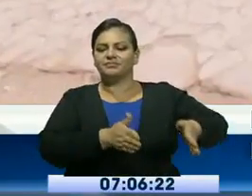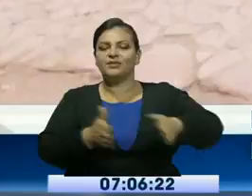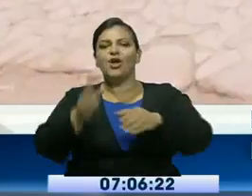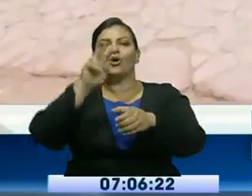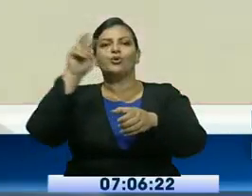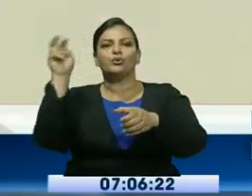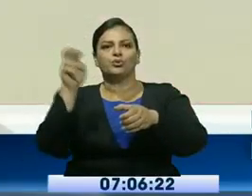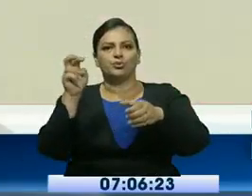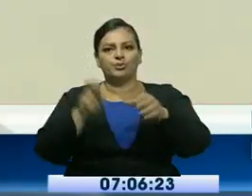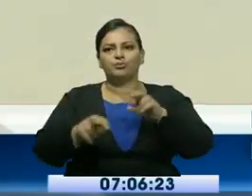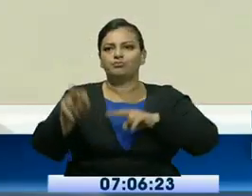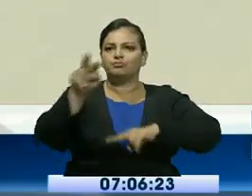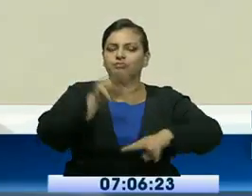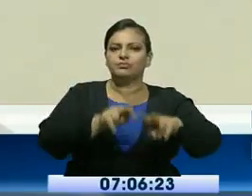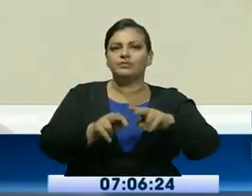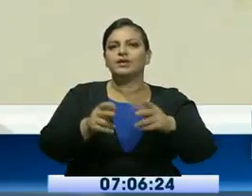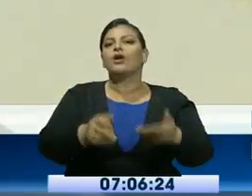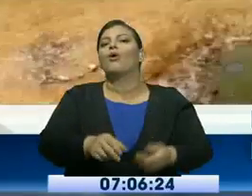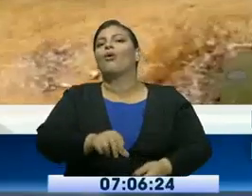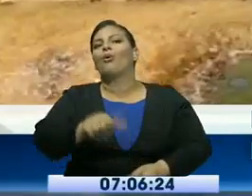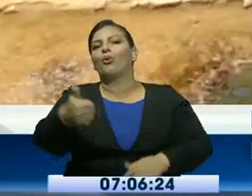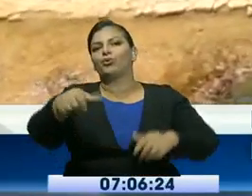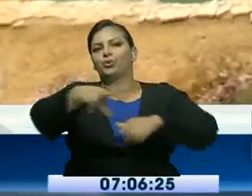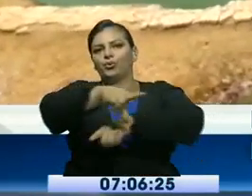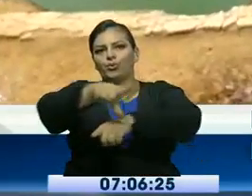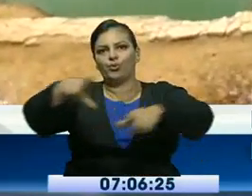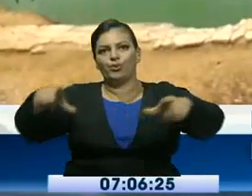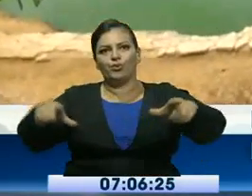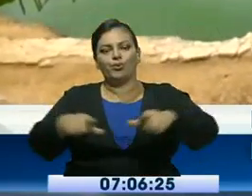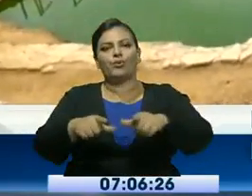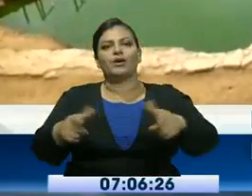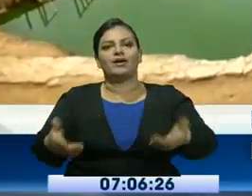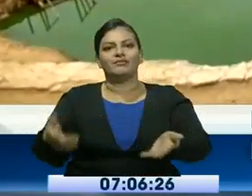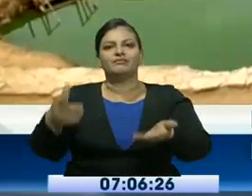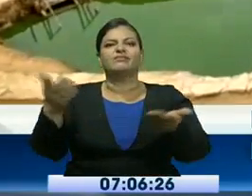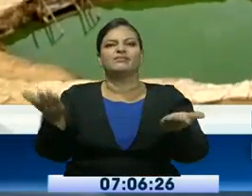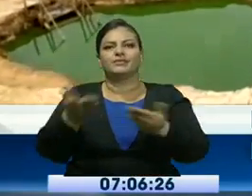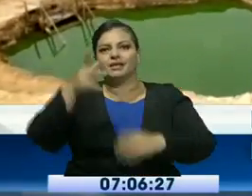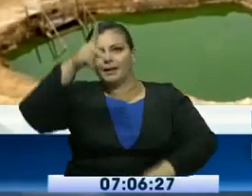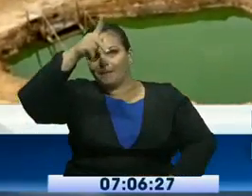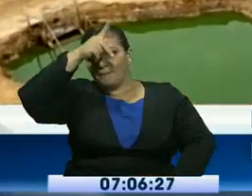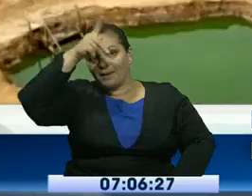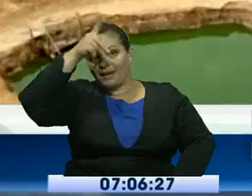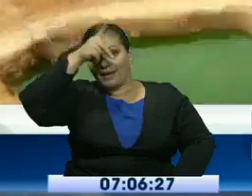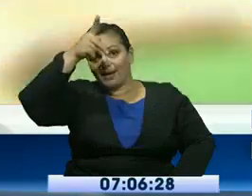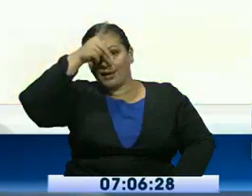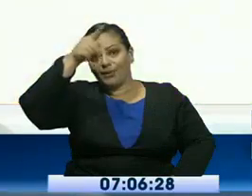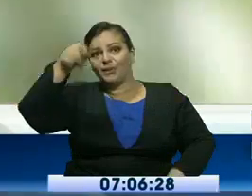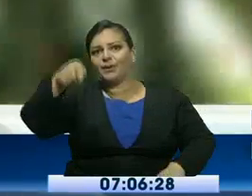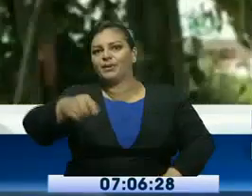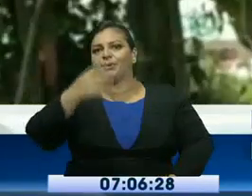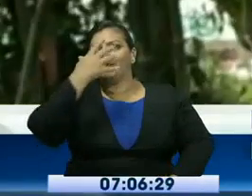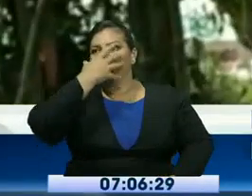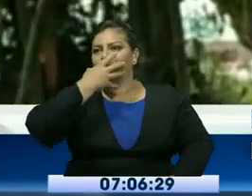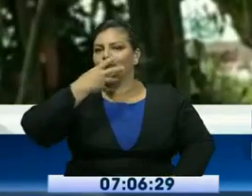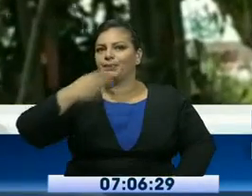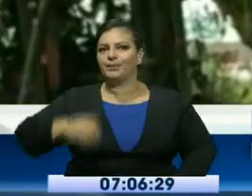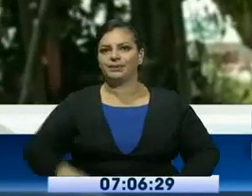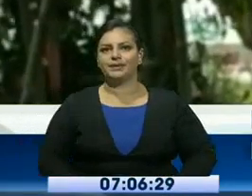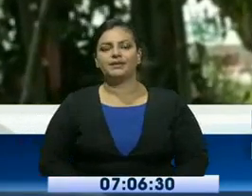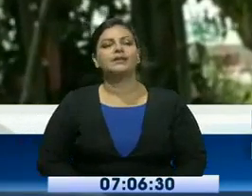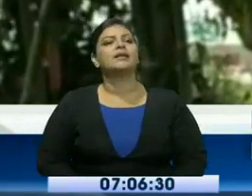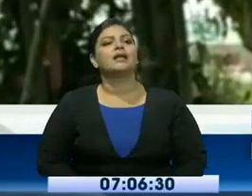por las aguas medicinales de hervideros de distrito de Casitas en Perú. Un trabajo que fue posible gracias al aporte de